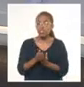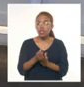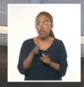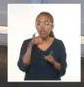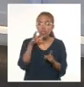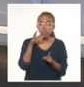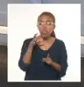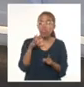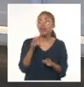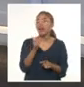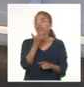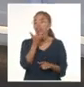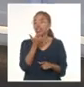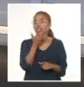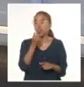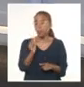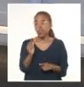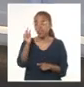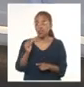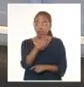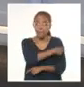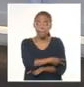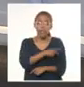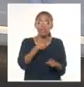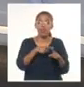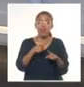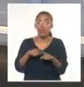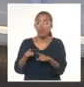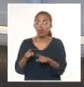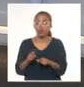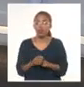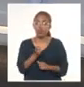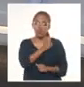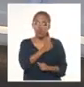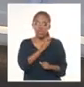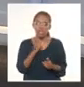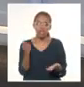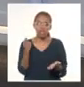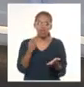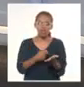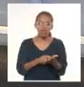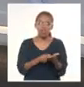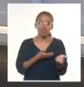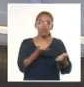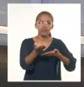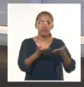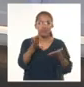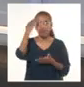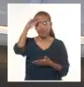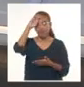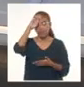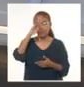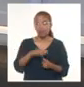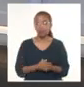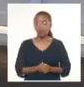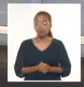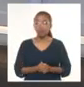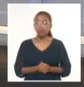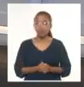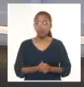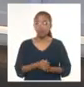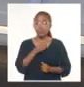para que no inviertan en Cuba. ¿Qué decir de la más ridícula de las prohibiciones? Que